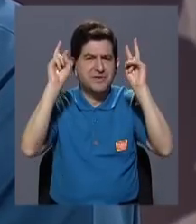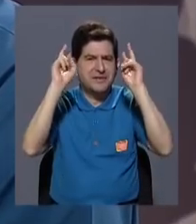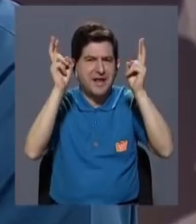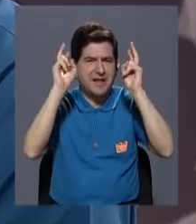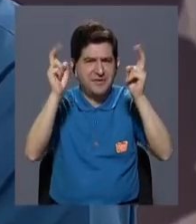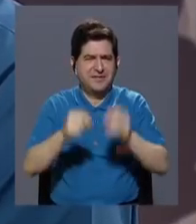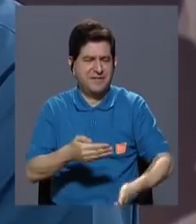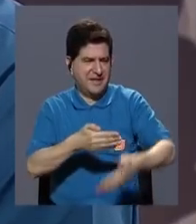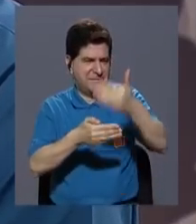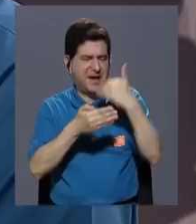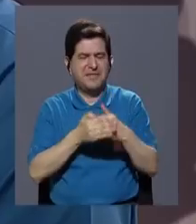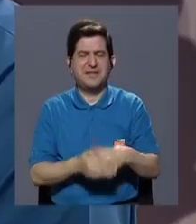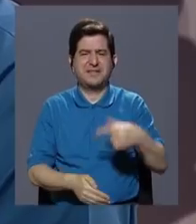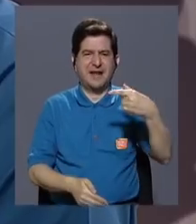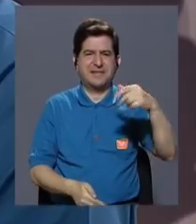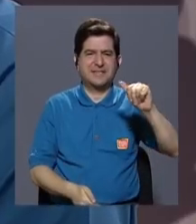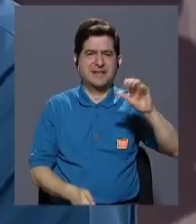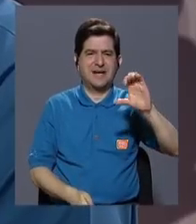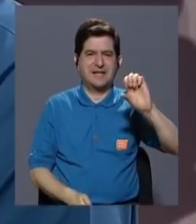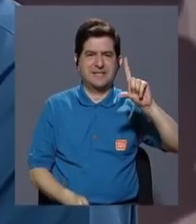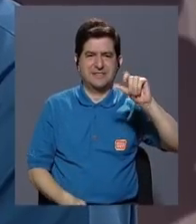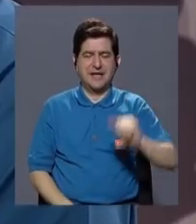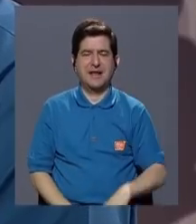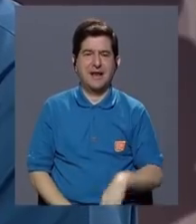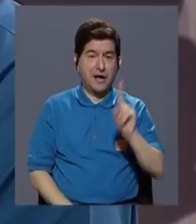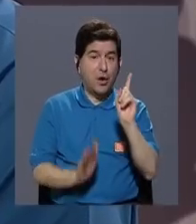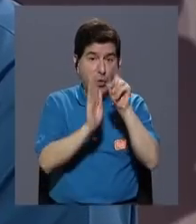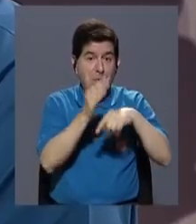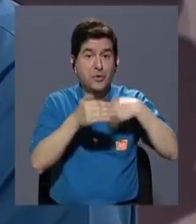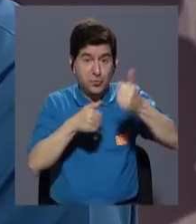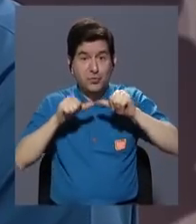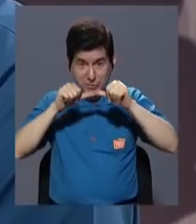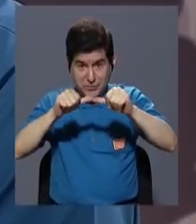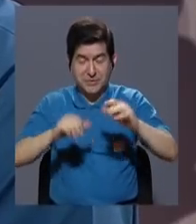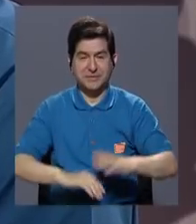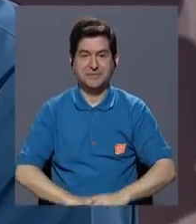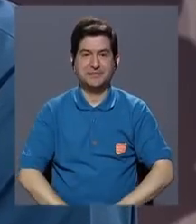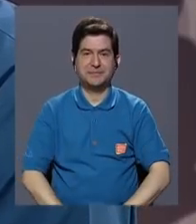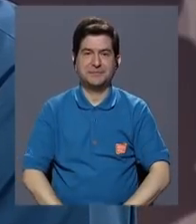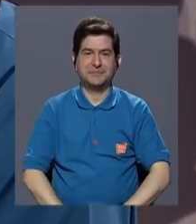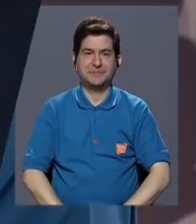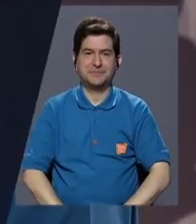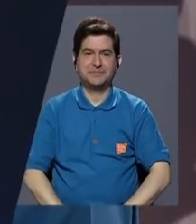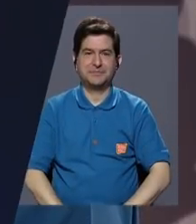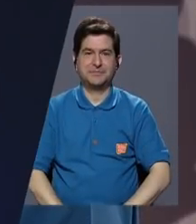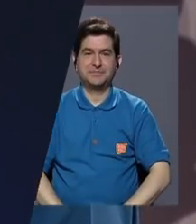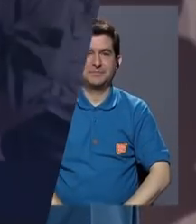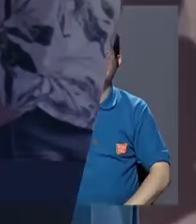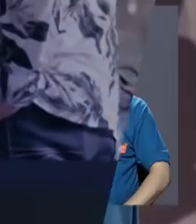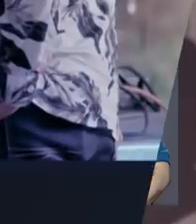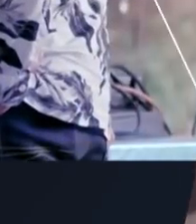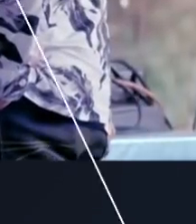ese sobre ese título y qué hay detrás de sagas el hagámoslo en un minuto para ir al corte y después regresar perfecto